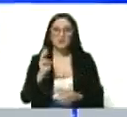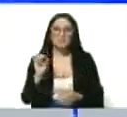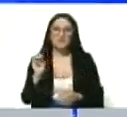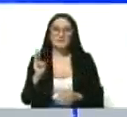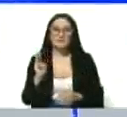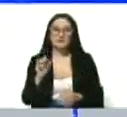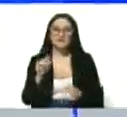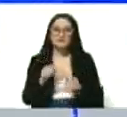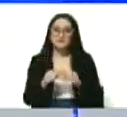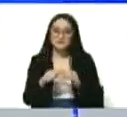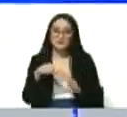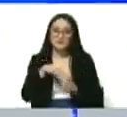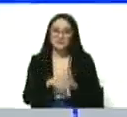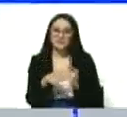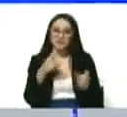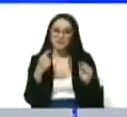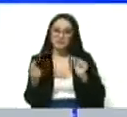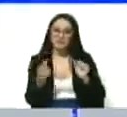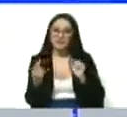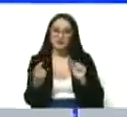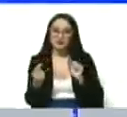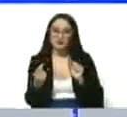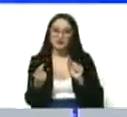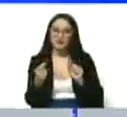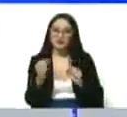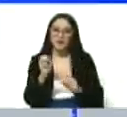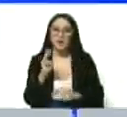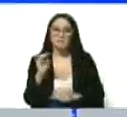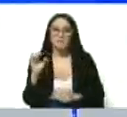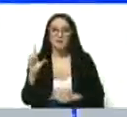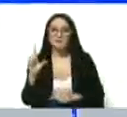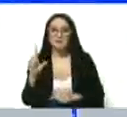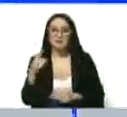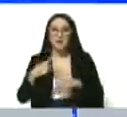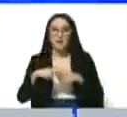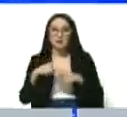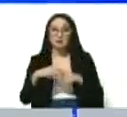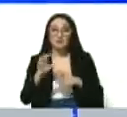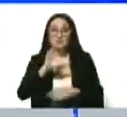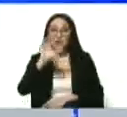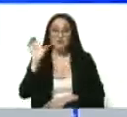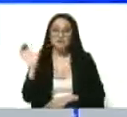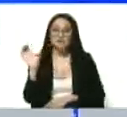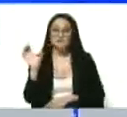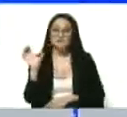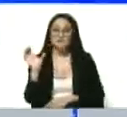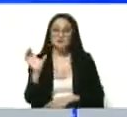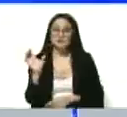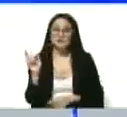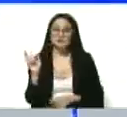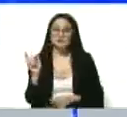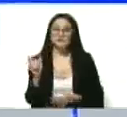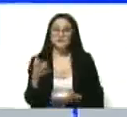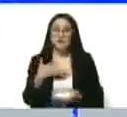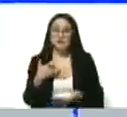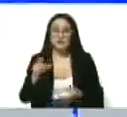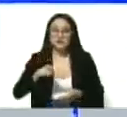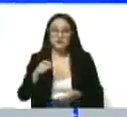seguir profundizando el diálogo entre la OPEP y los grandes países demandantes de nuestros